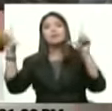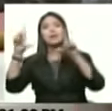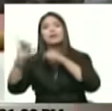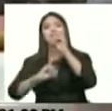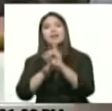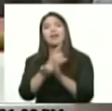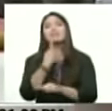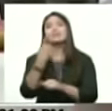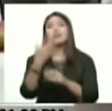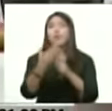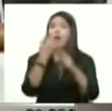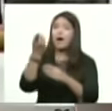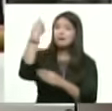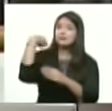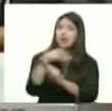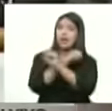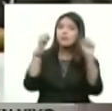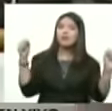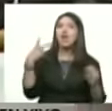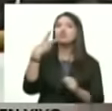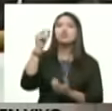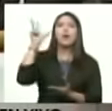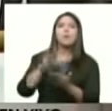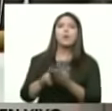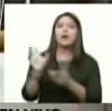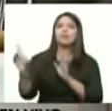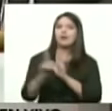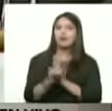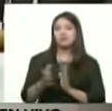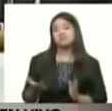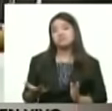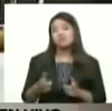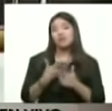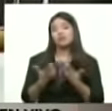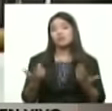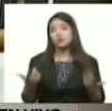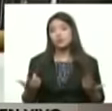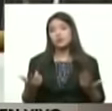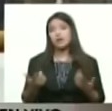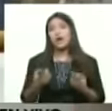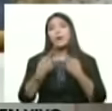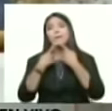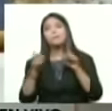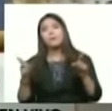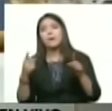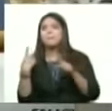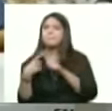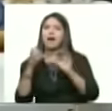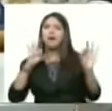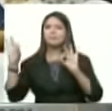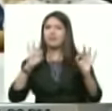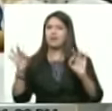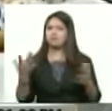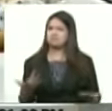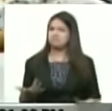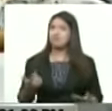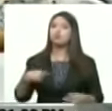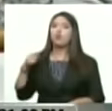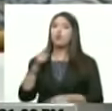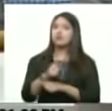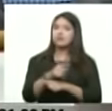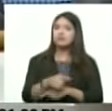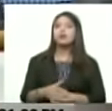diciendo muy temprano ayer que no iban a aprobar el decreto. Entonces, pronunciamiento público más show. Yo le ordené